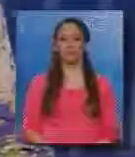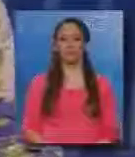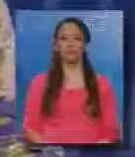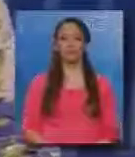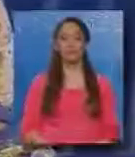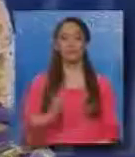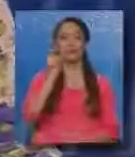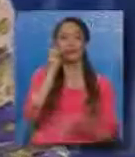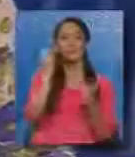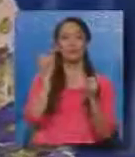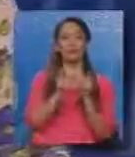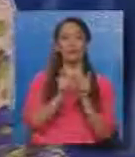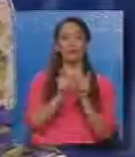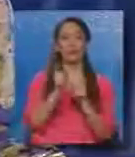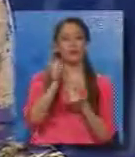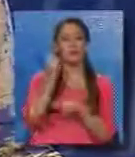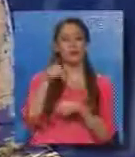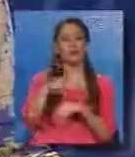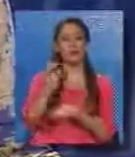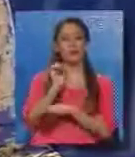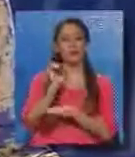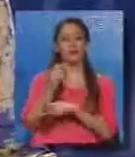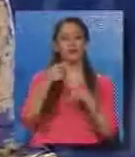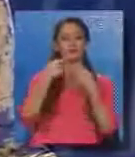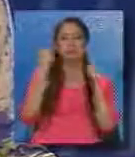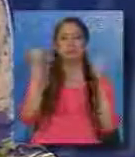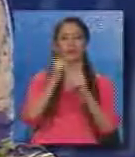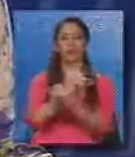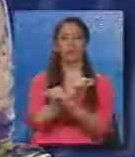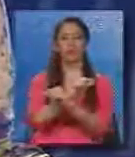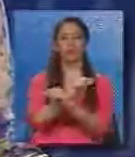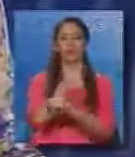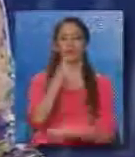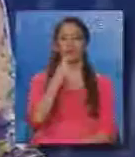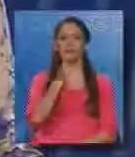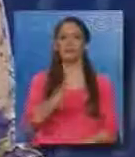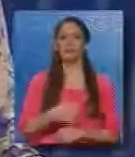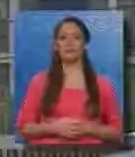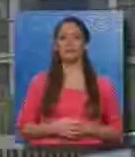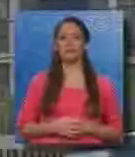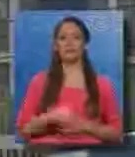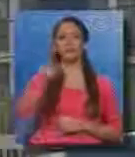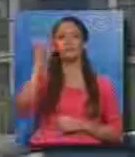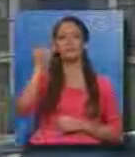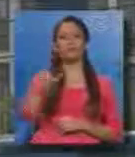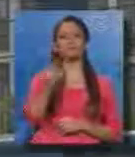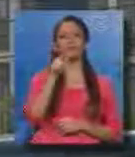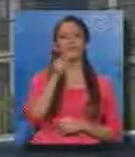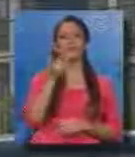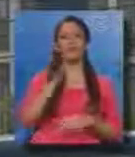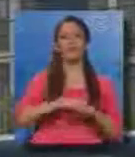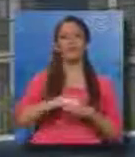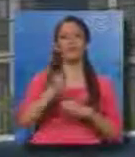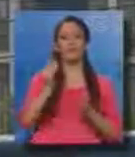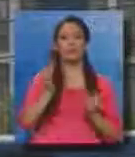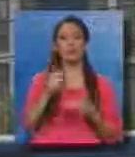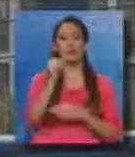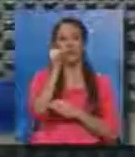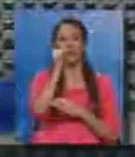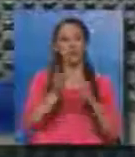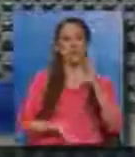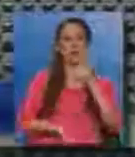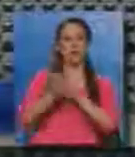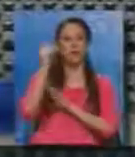La Fiscalía General del Estado confirmó a través de su cuenta de Twitter la vinculación de un nuevo implicado en el caso de la valija diplomática. El